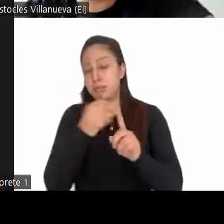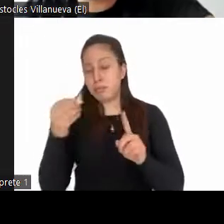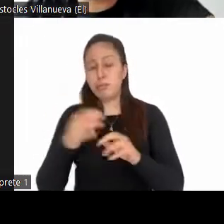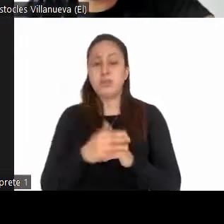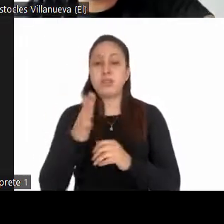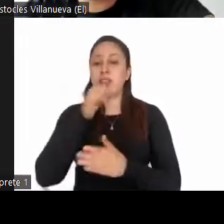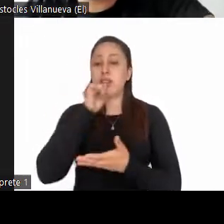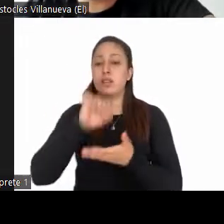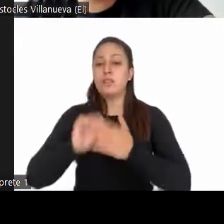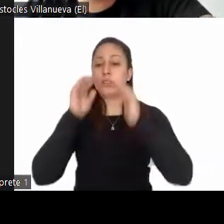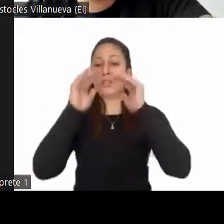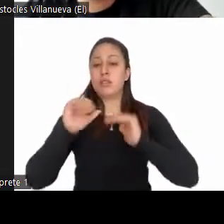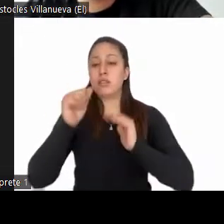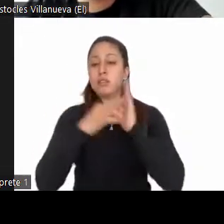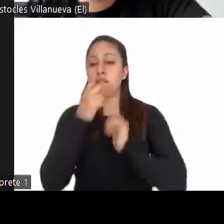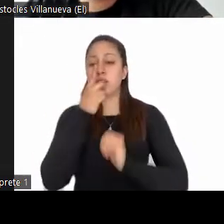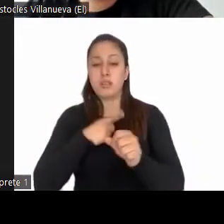siguiente punto del orden del día.